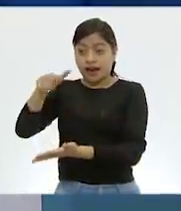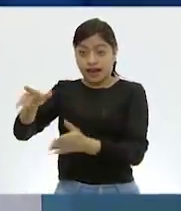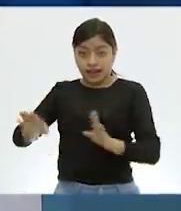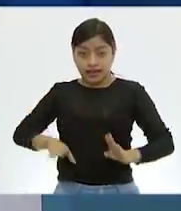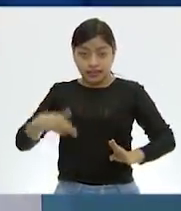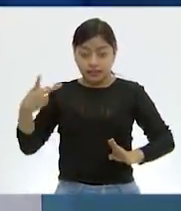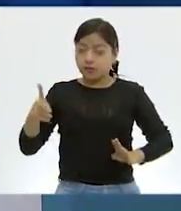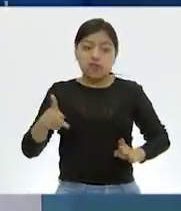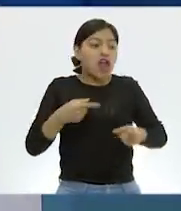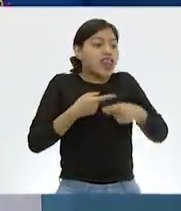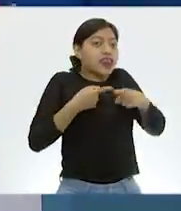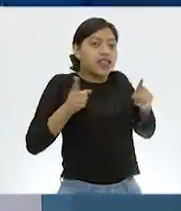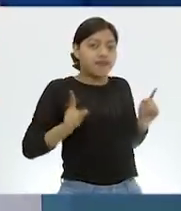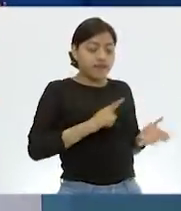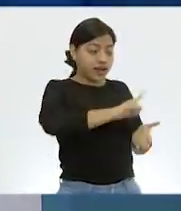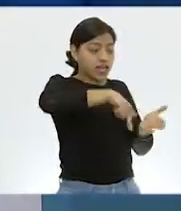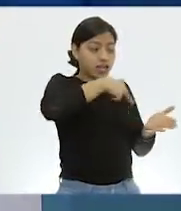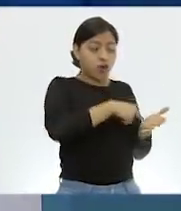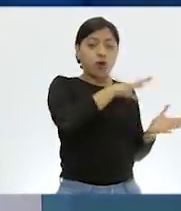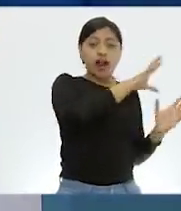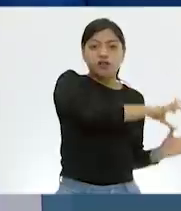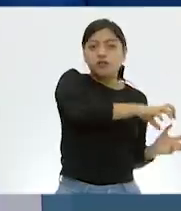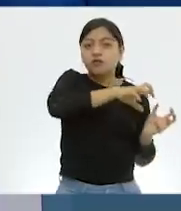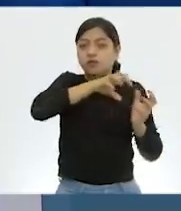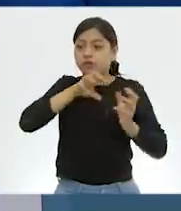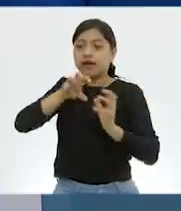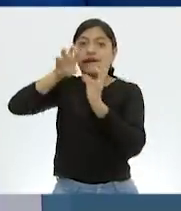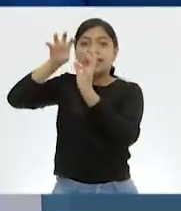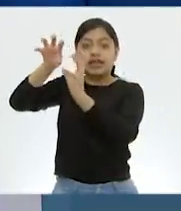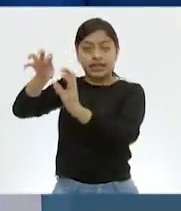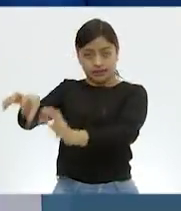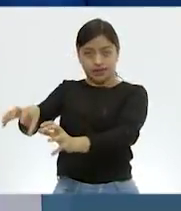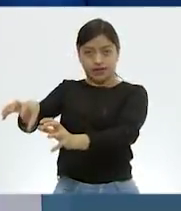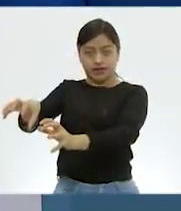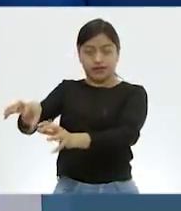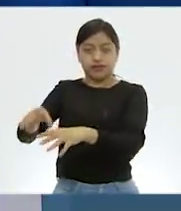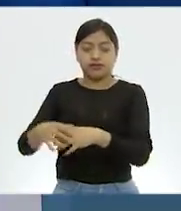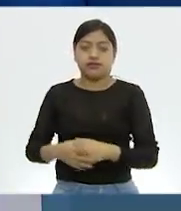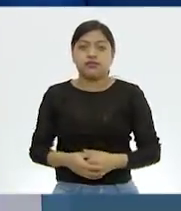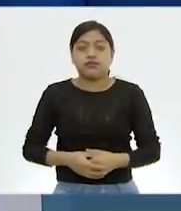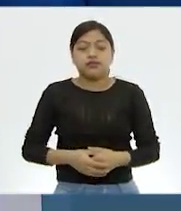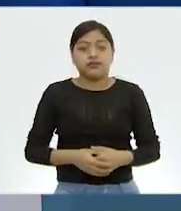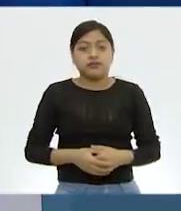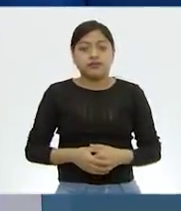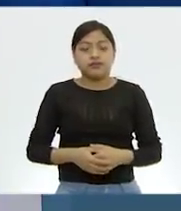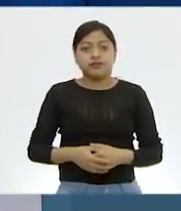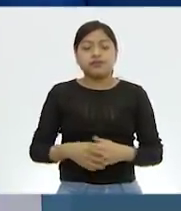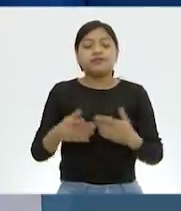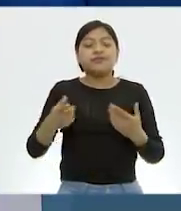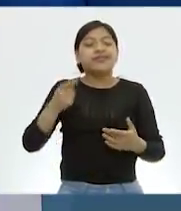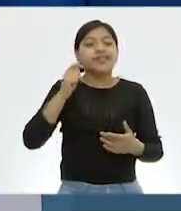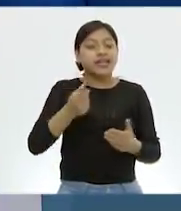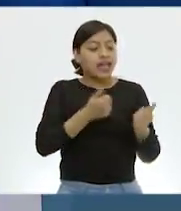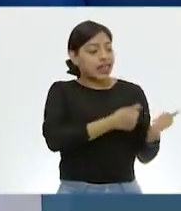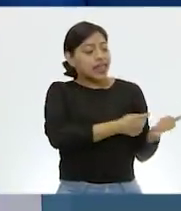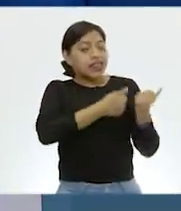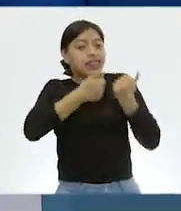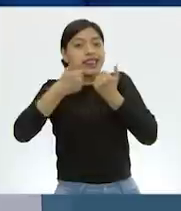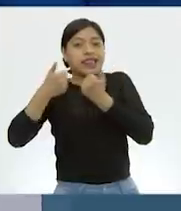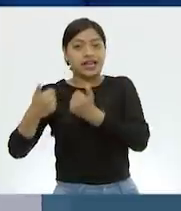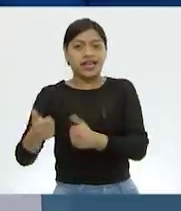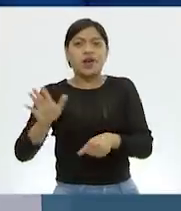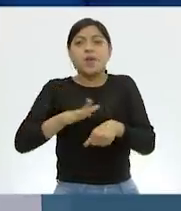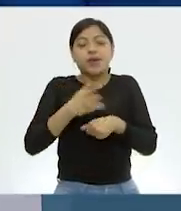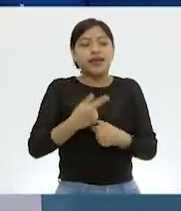región geográfica particular, sino que llegaron de manera intencional o accidental, generalmente como resultado de